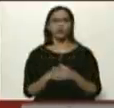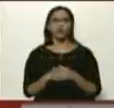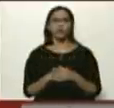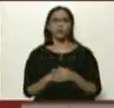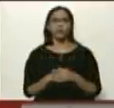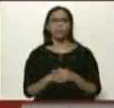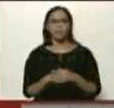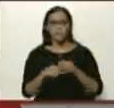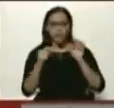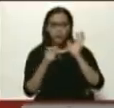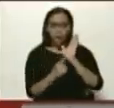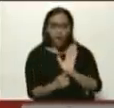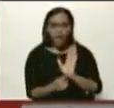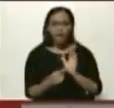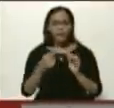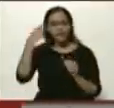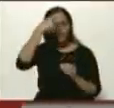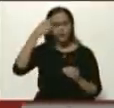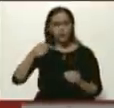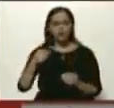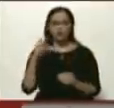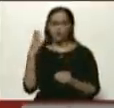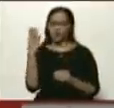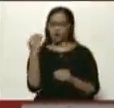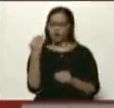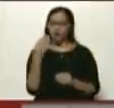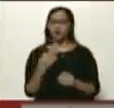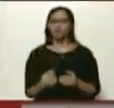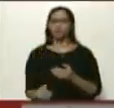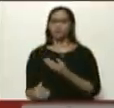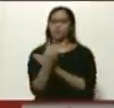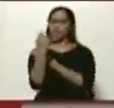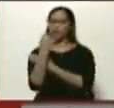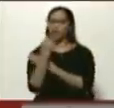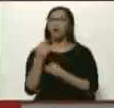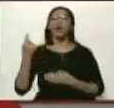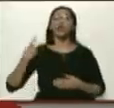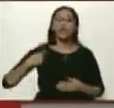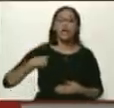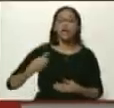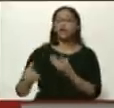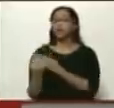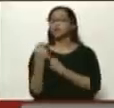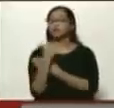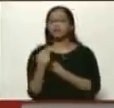para que el pueblo se dirija a usted. Y le reclame cuando tenga que reclamarle.